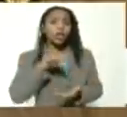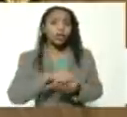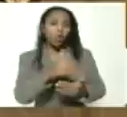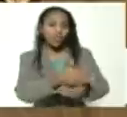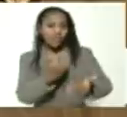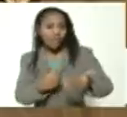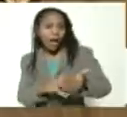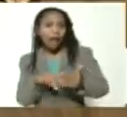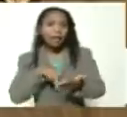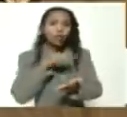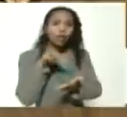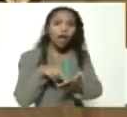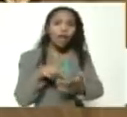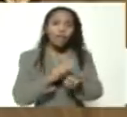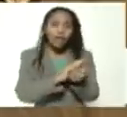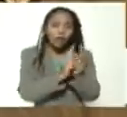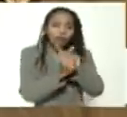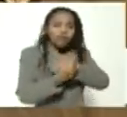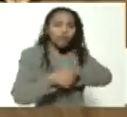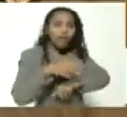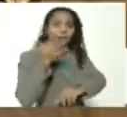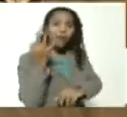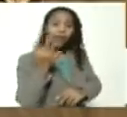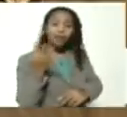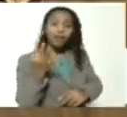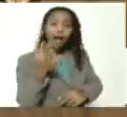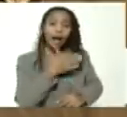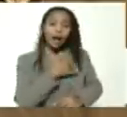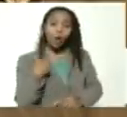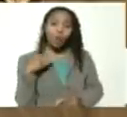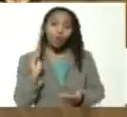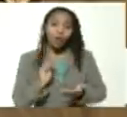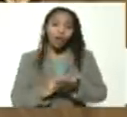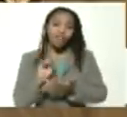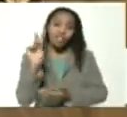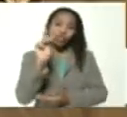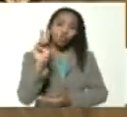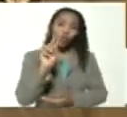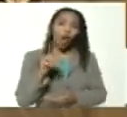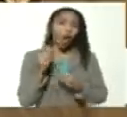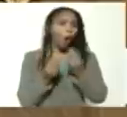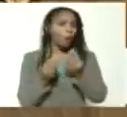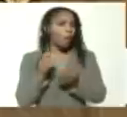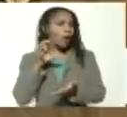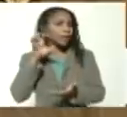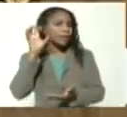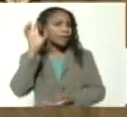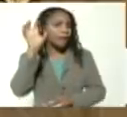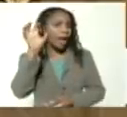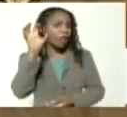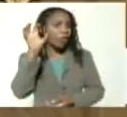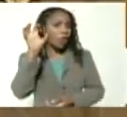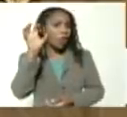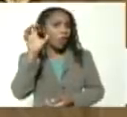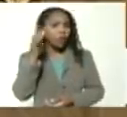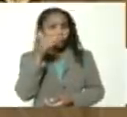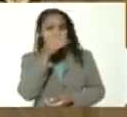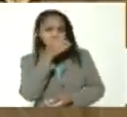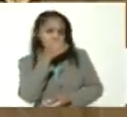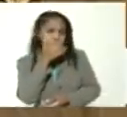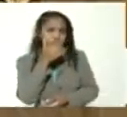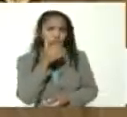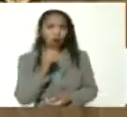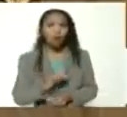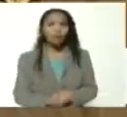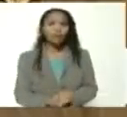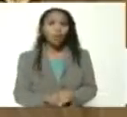transnacionales de distorsión de la realidad, se ha querido colocar a Venezuela como un Estado forajido, utilizando la